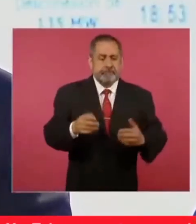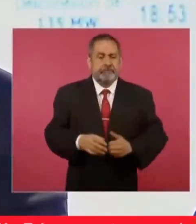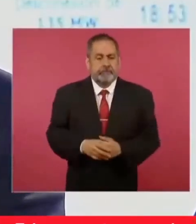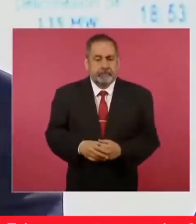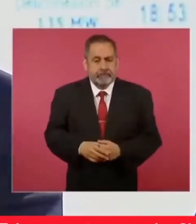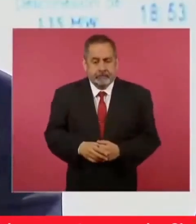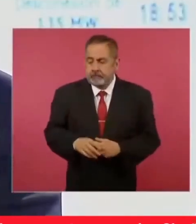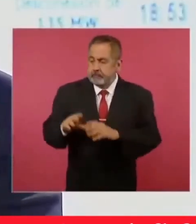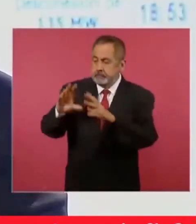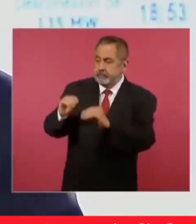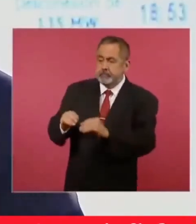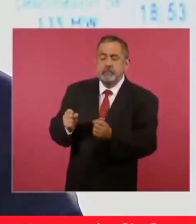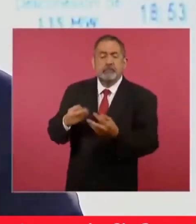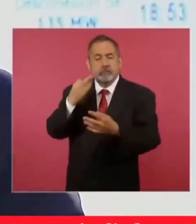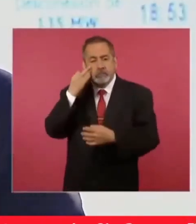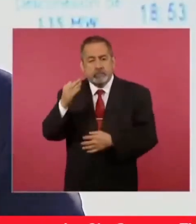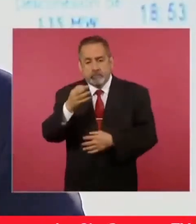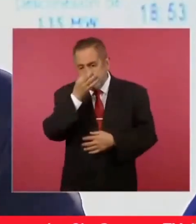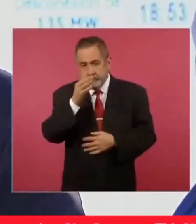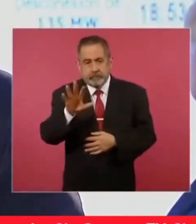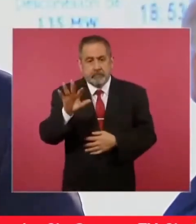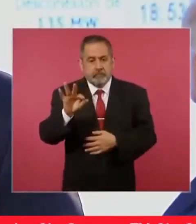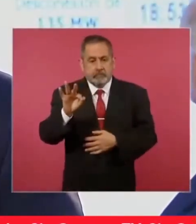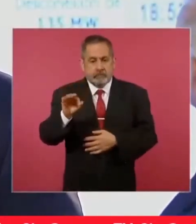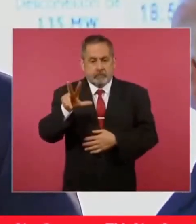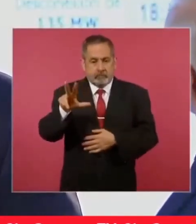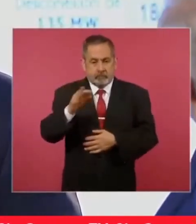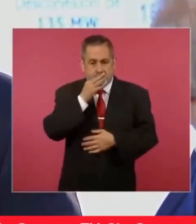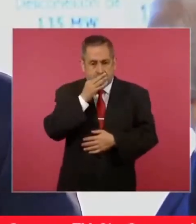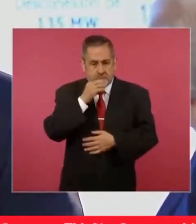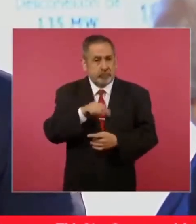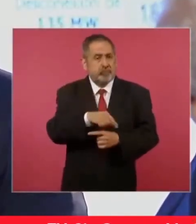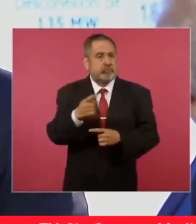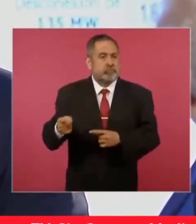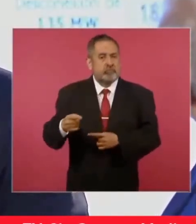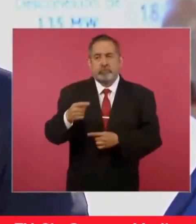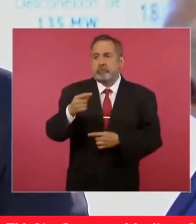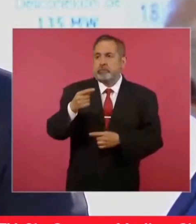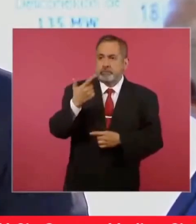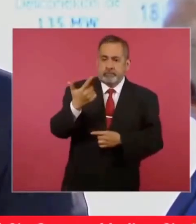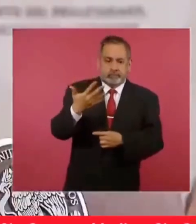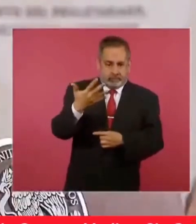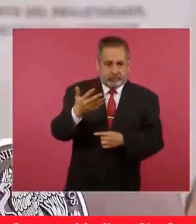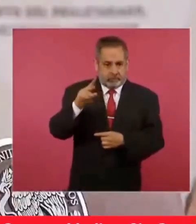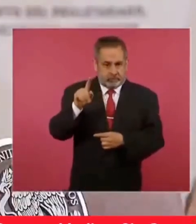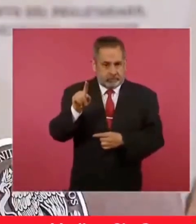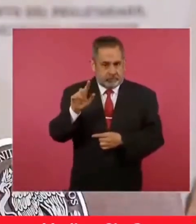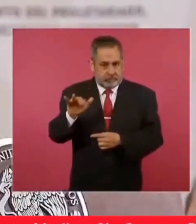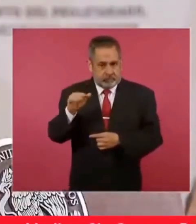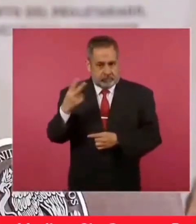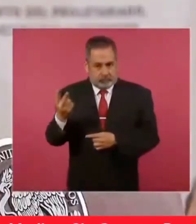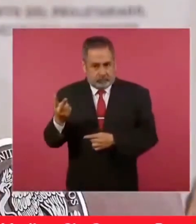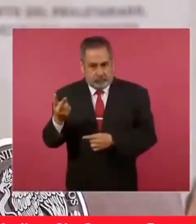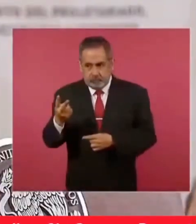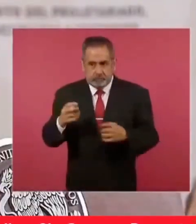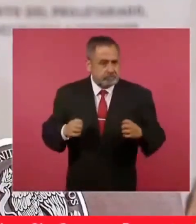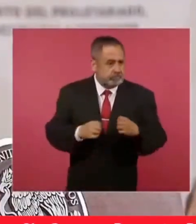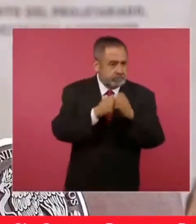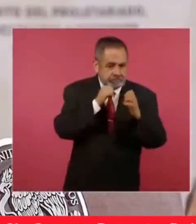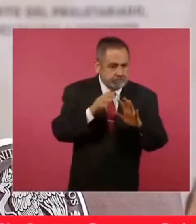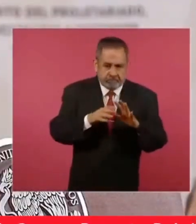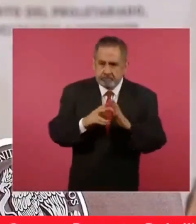Esa afectación duró 48 minutos. A las 17:52 el sistema ya no estuvo en emergencia,